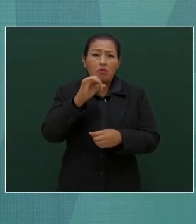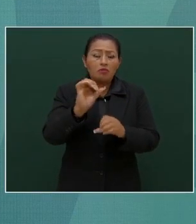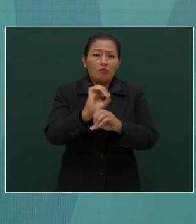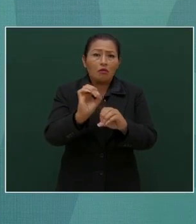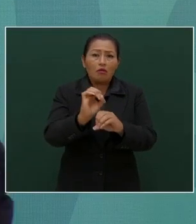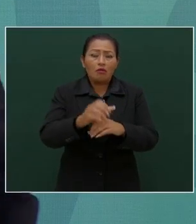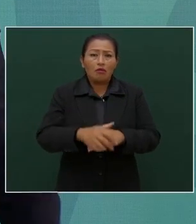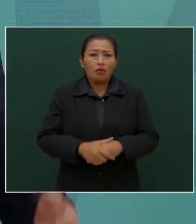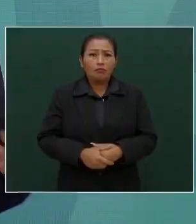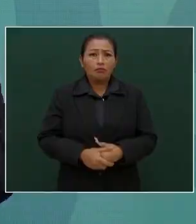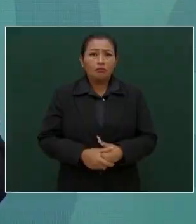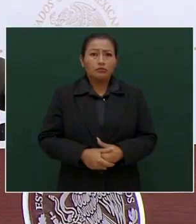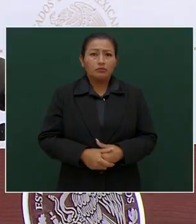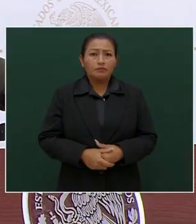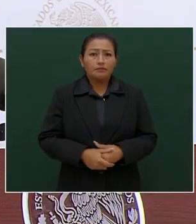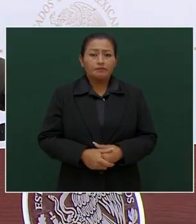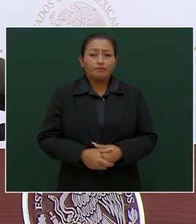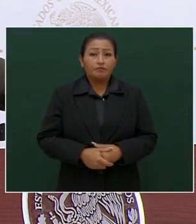Y cuando,